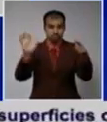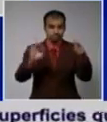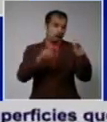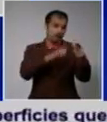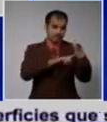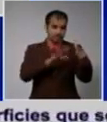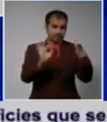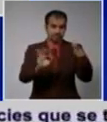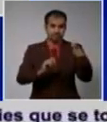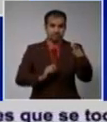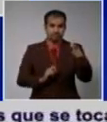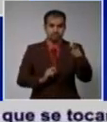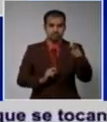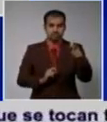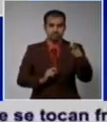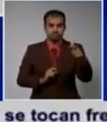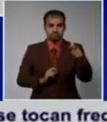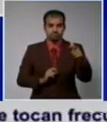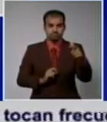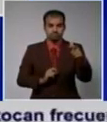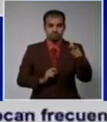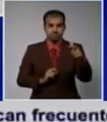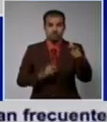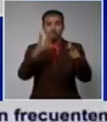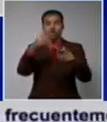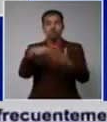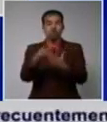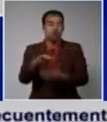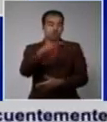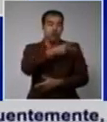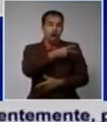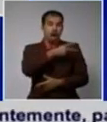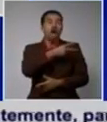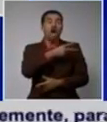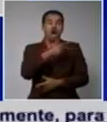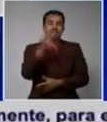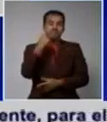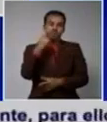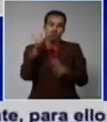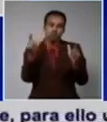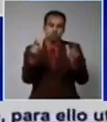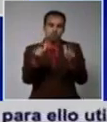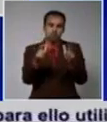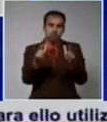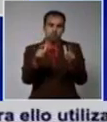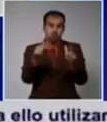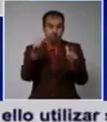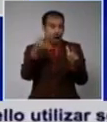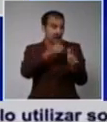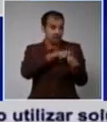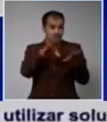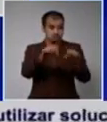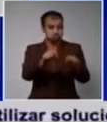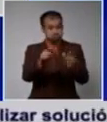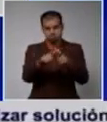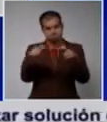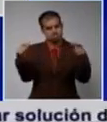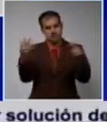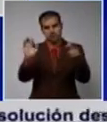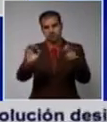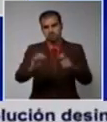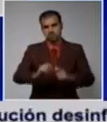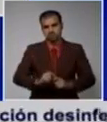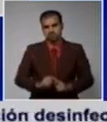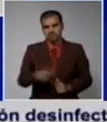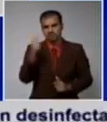de lo que habíamos logrado los 2 días anteriores. Fíjense que realmente no hay